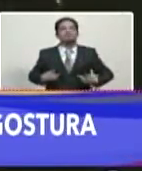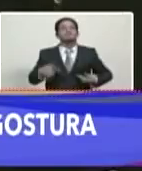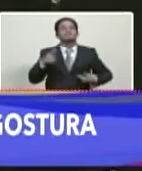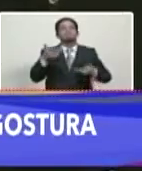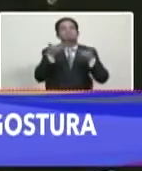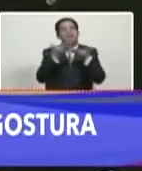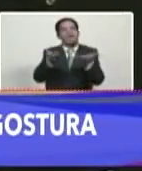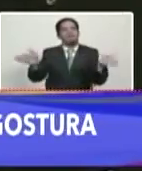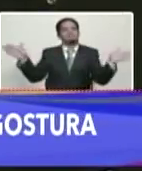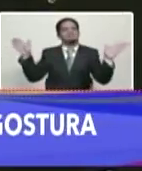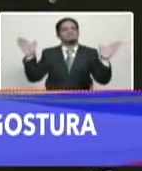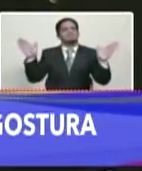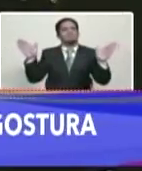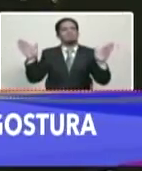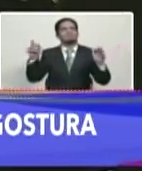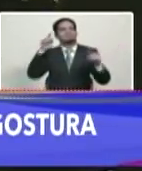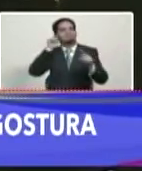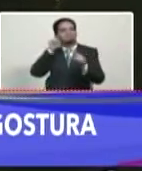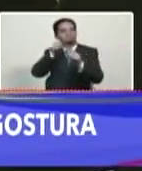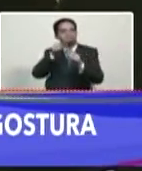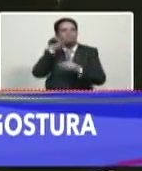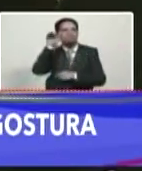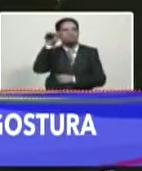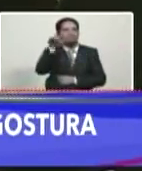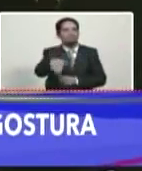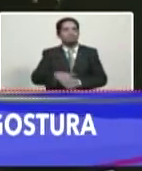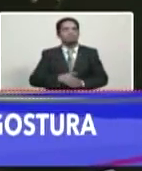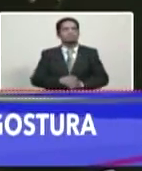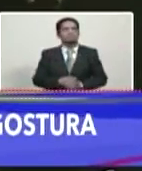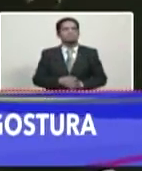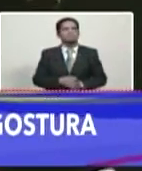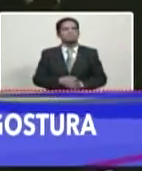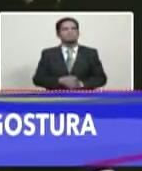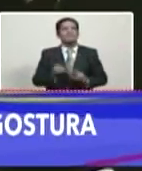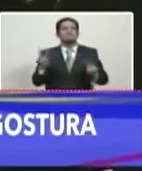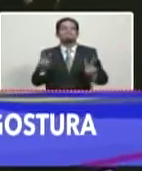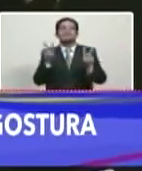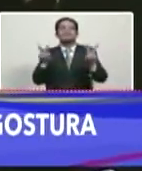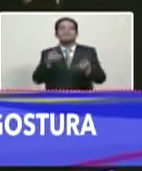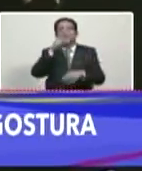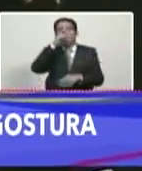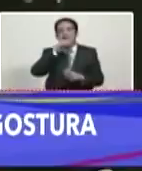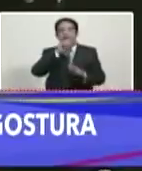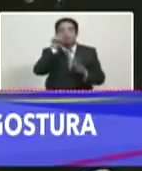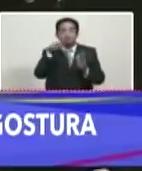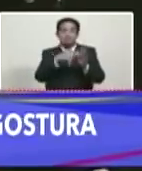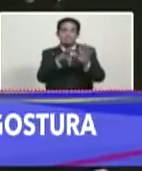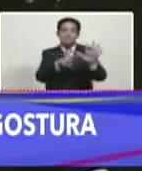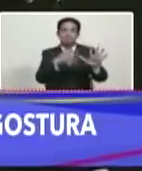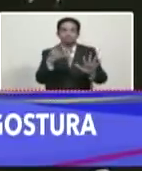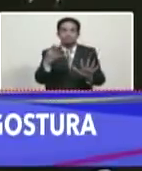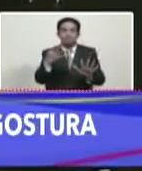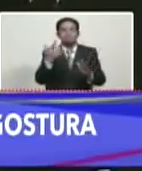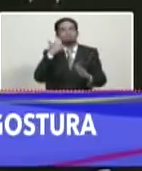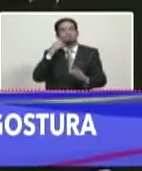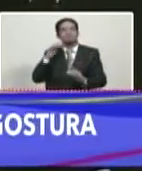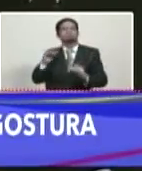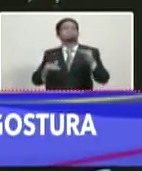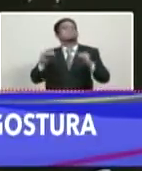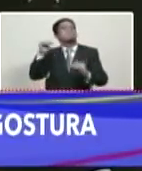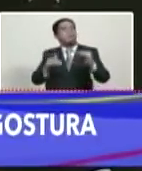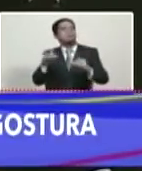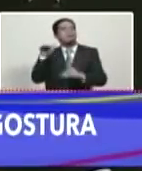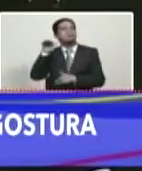horizonte. Lo abriremos. De la victoria del año 2019 dependerá el futuro